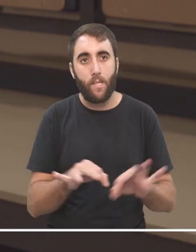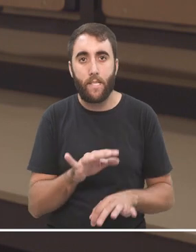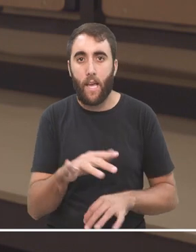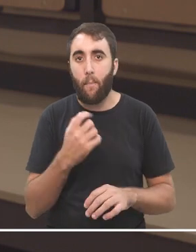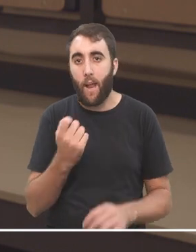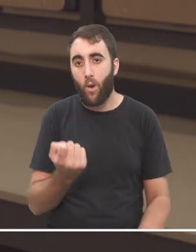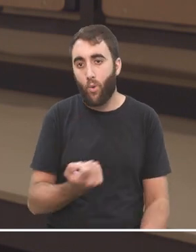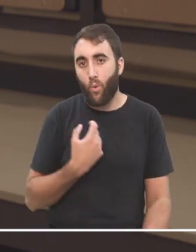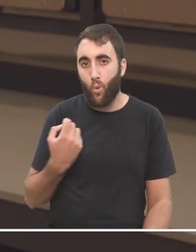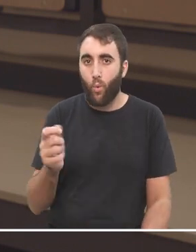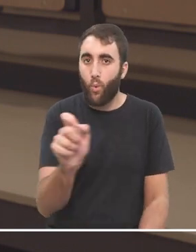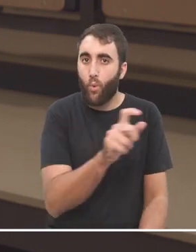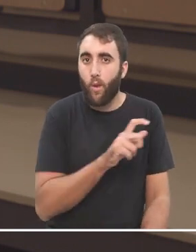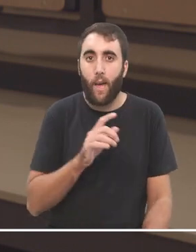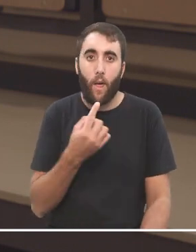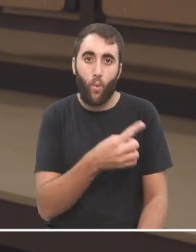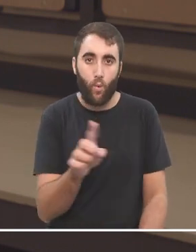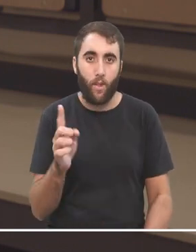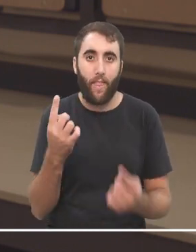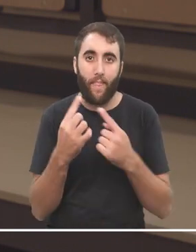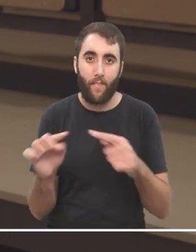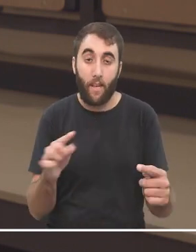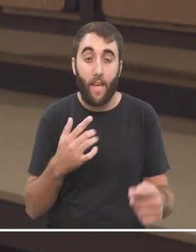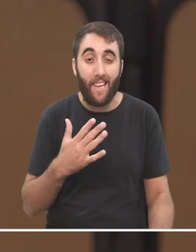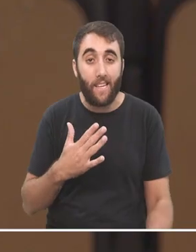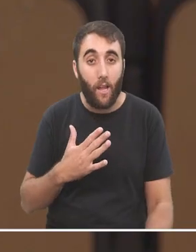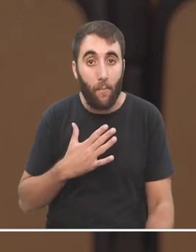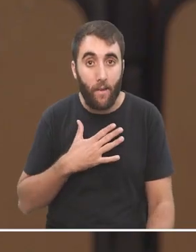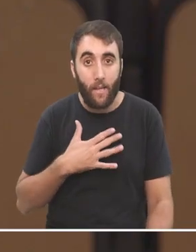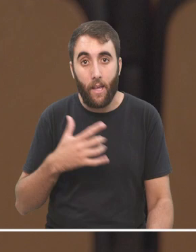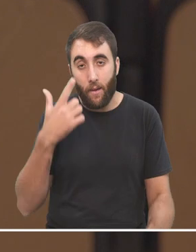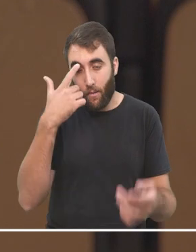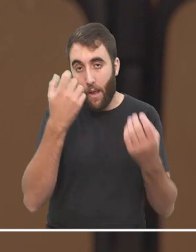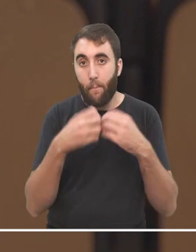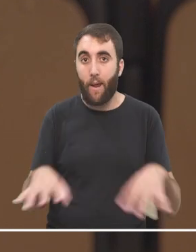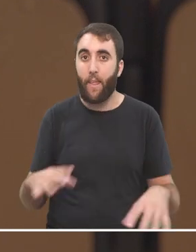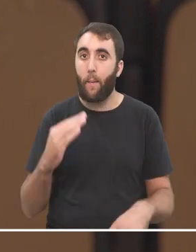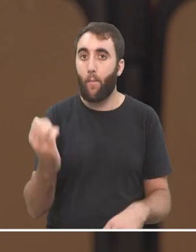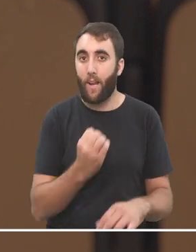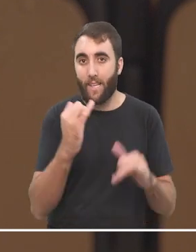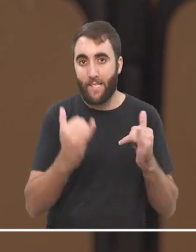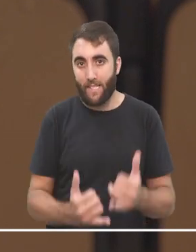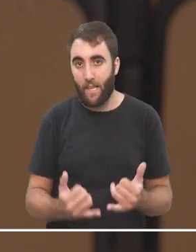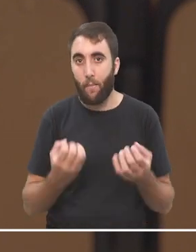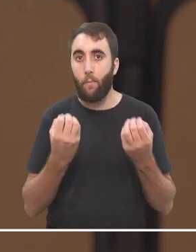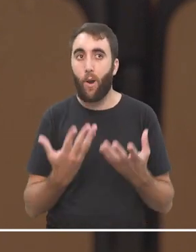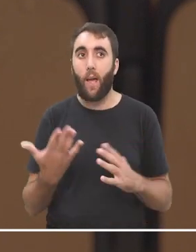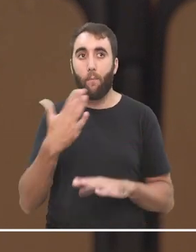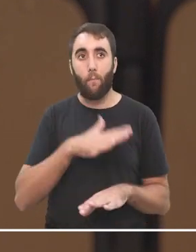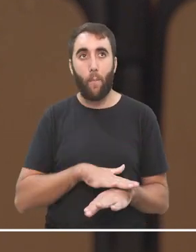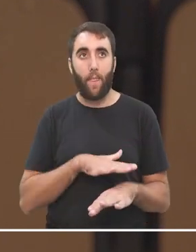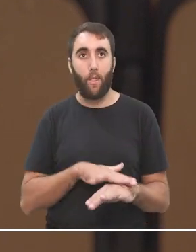perfil demográfico. Y esto a mí me parece una pérdida importante, sobre todo a la hora de